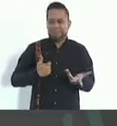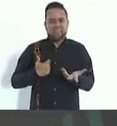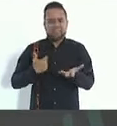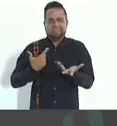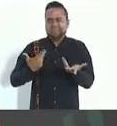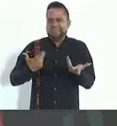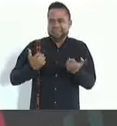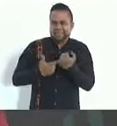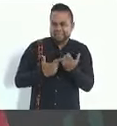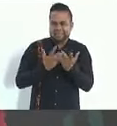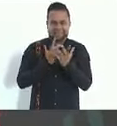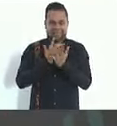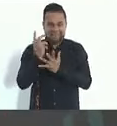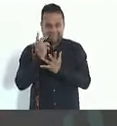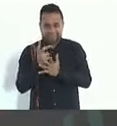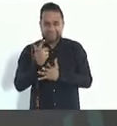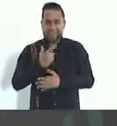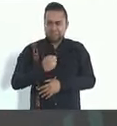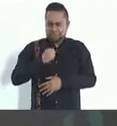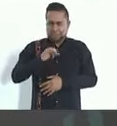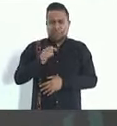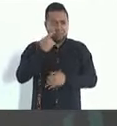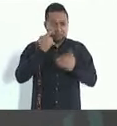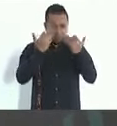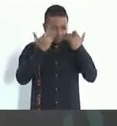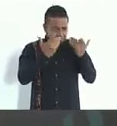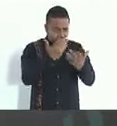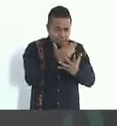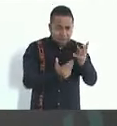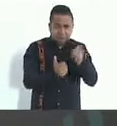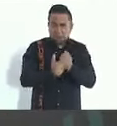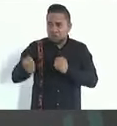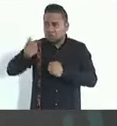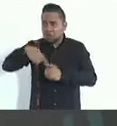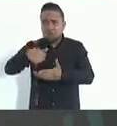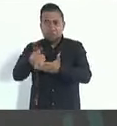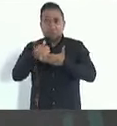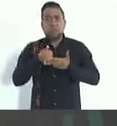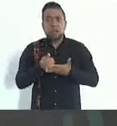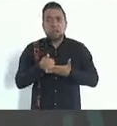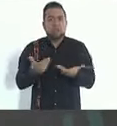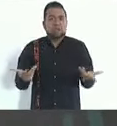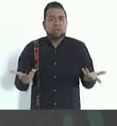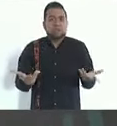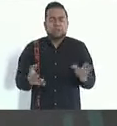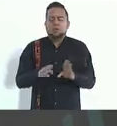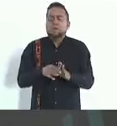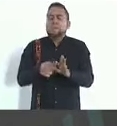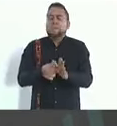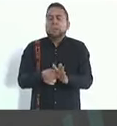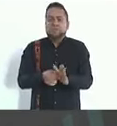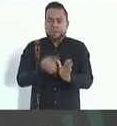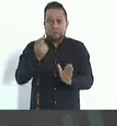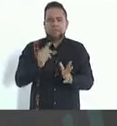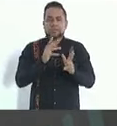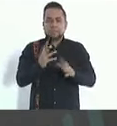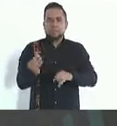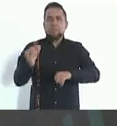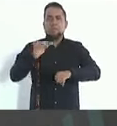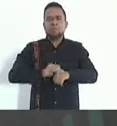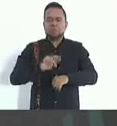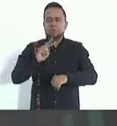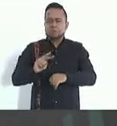presumir. Fíjense lo que hicimos entre todos. Logramos por primera vez en